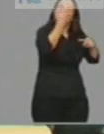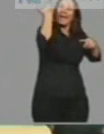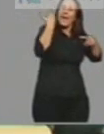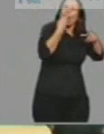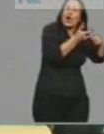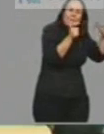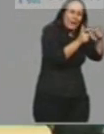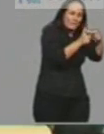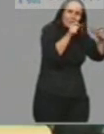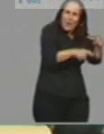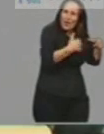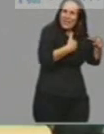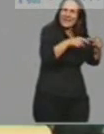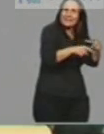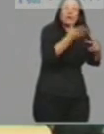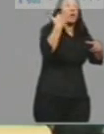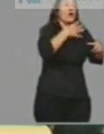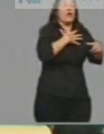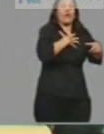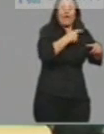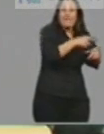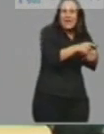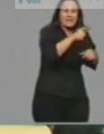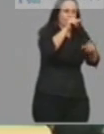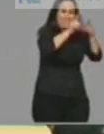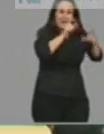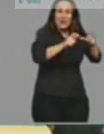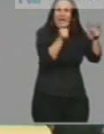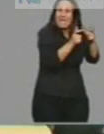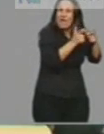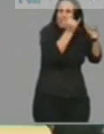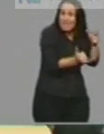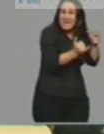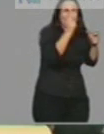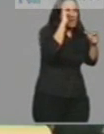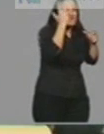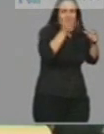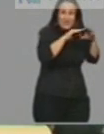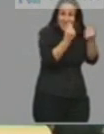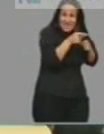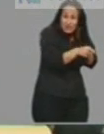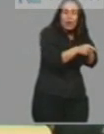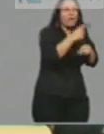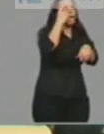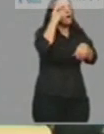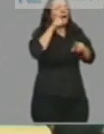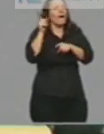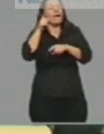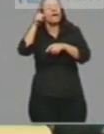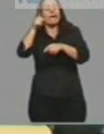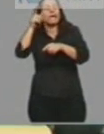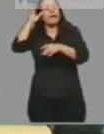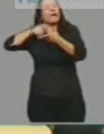confiado en la Argentina, el 93% de los tenedores de bonos, es que en realidad este fallo de la Cámara de